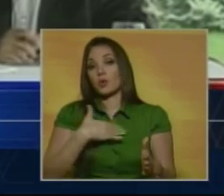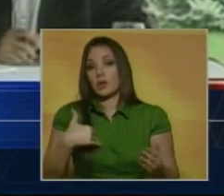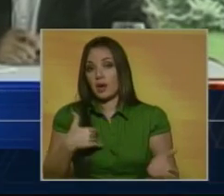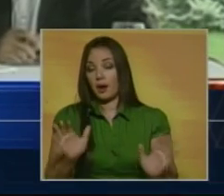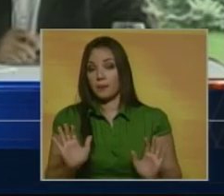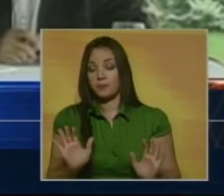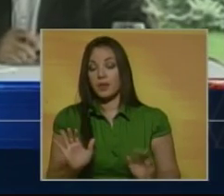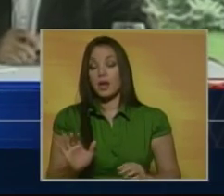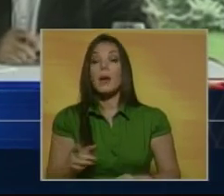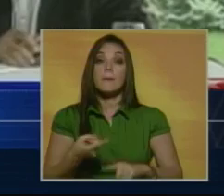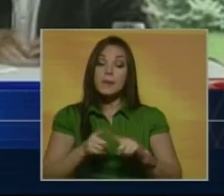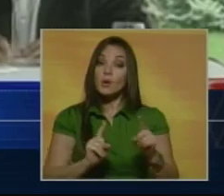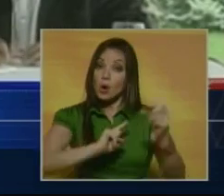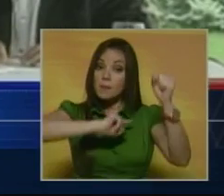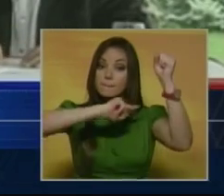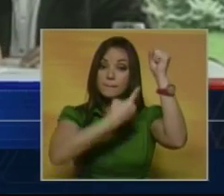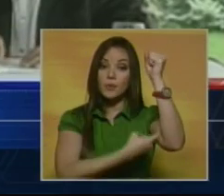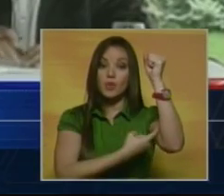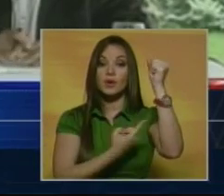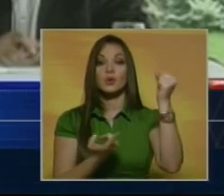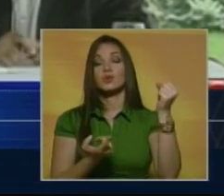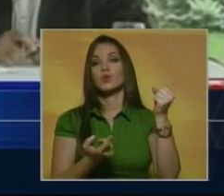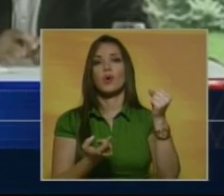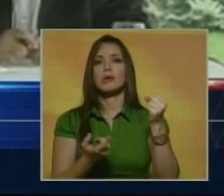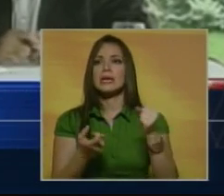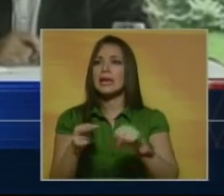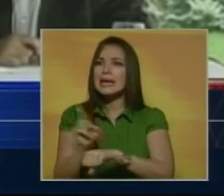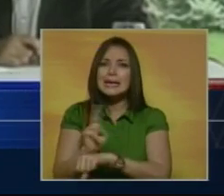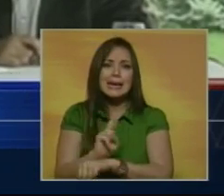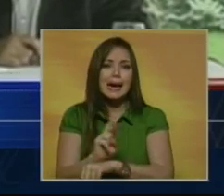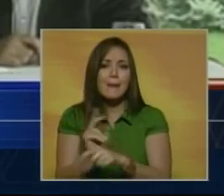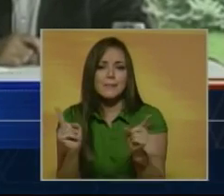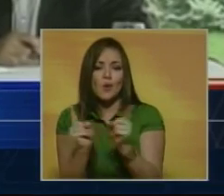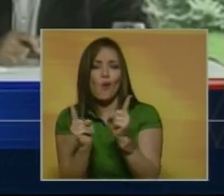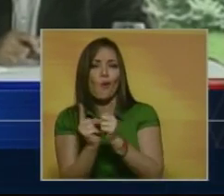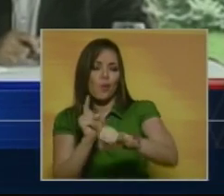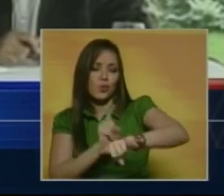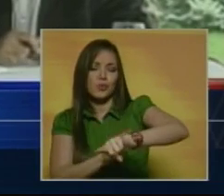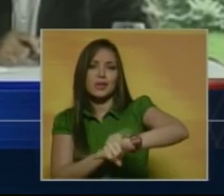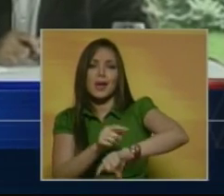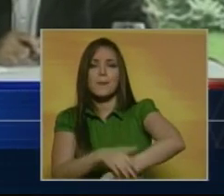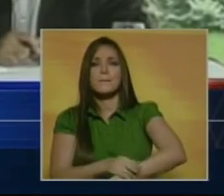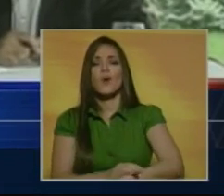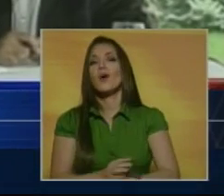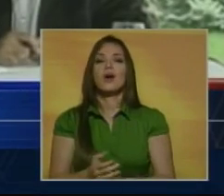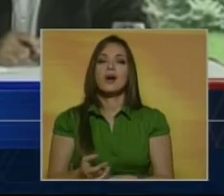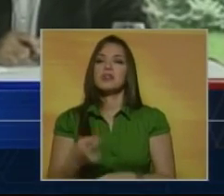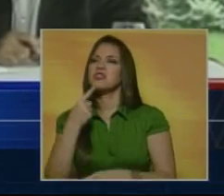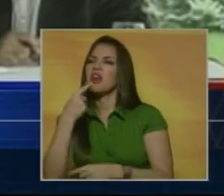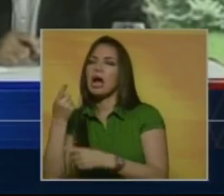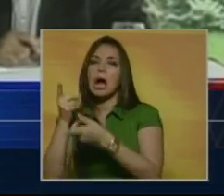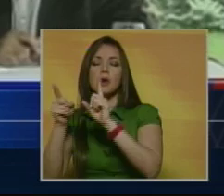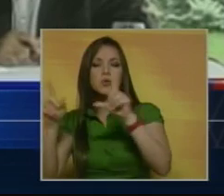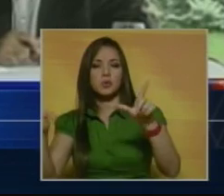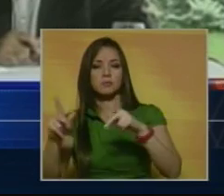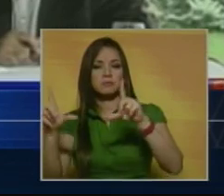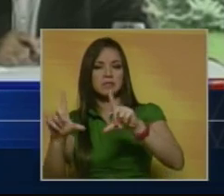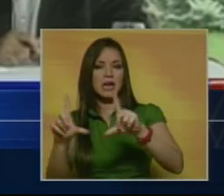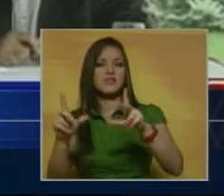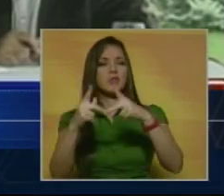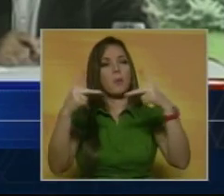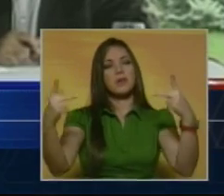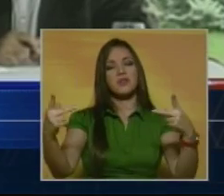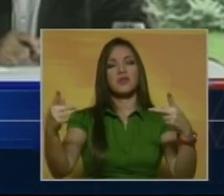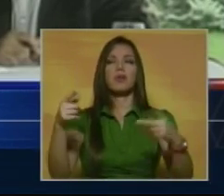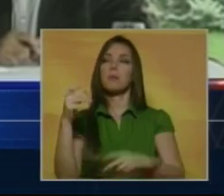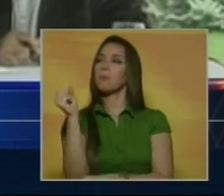muy poderoso que en tan poco tiempo, con la instalación de las patrañas de mentira, muchos medios de comunicación se hicieron